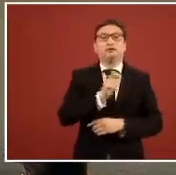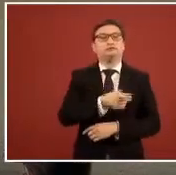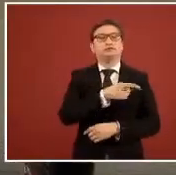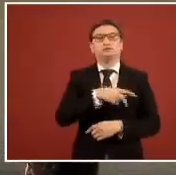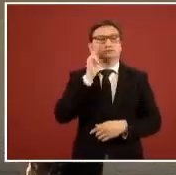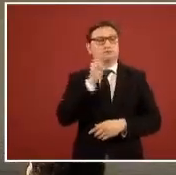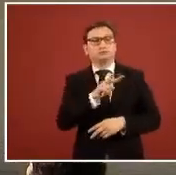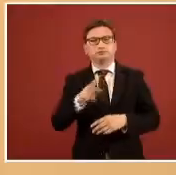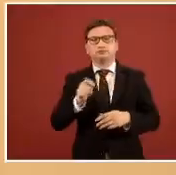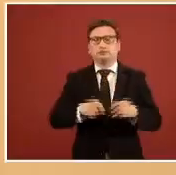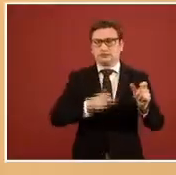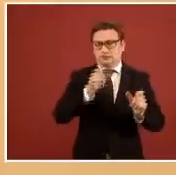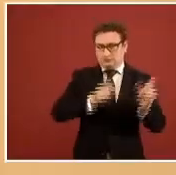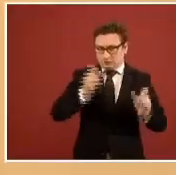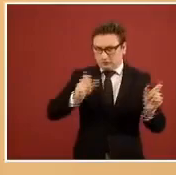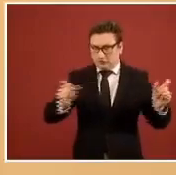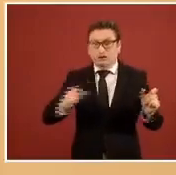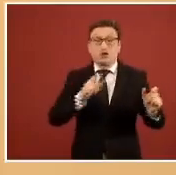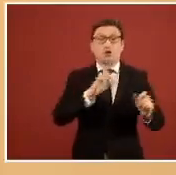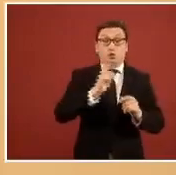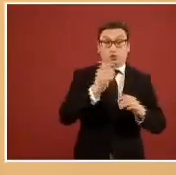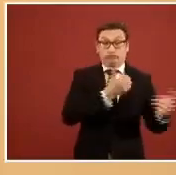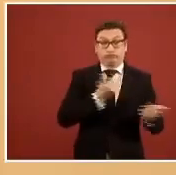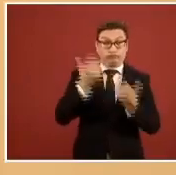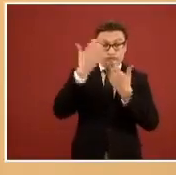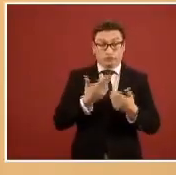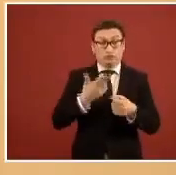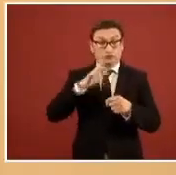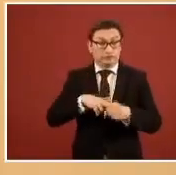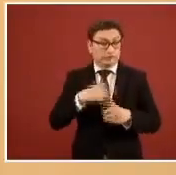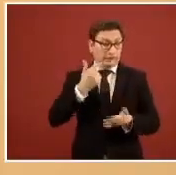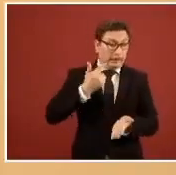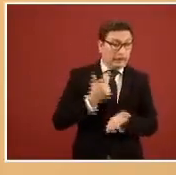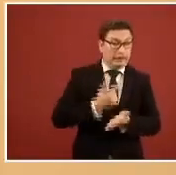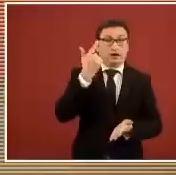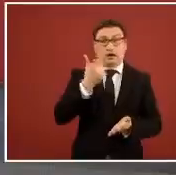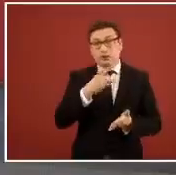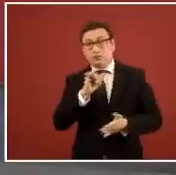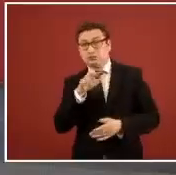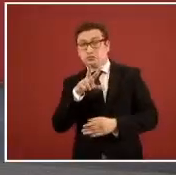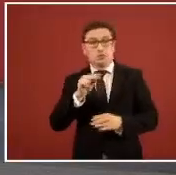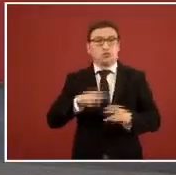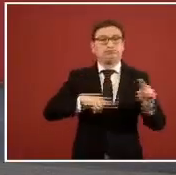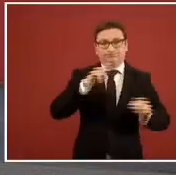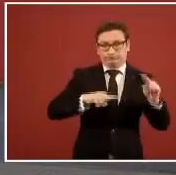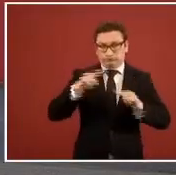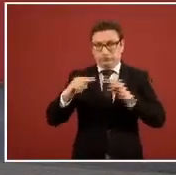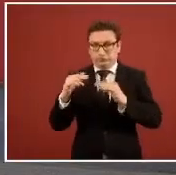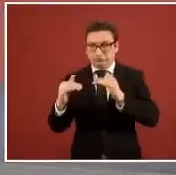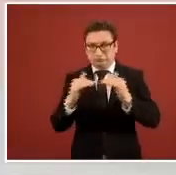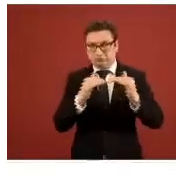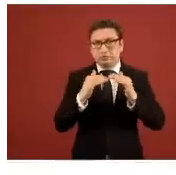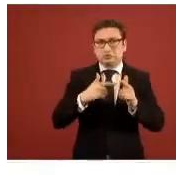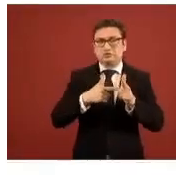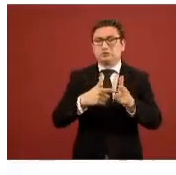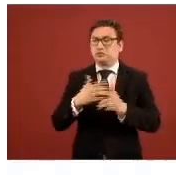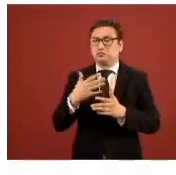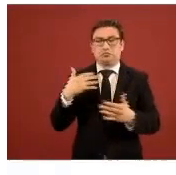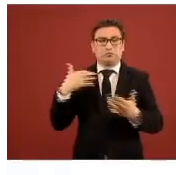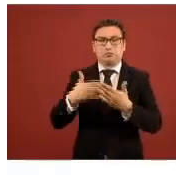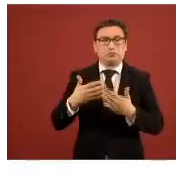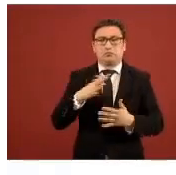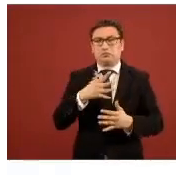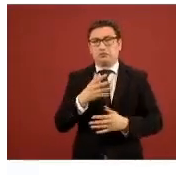también por gravedad de esta hospitalización, que para fines prácticos se ha mantenido estable al menos en los últimos 3 y